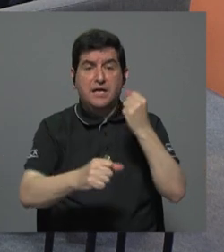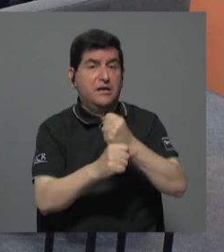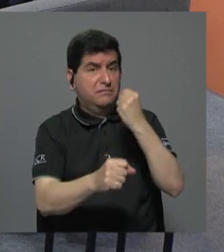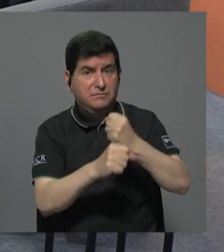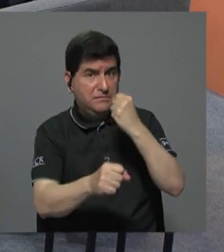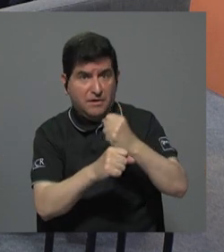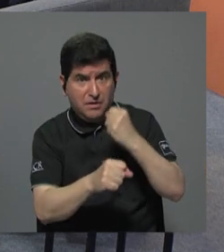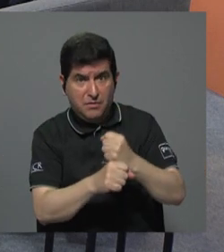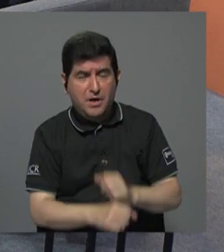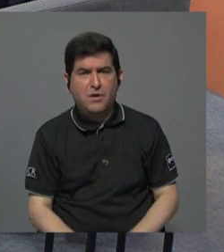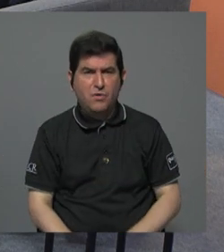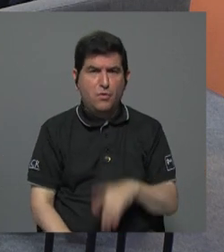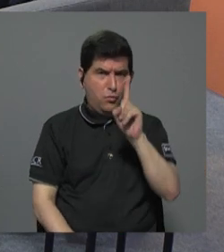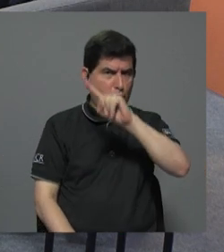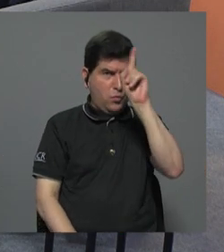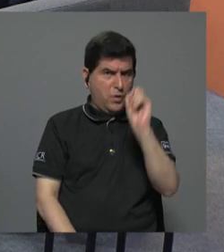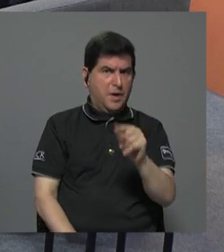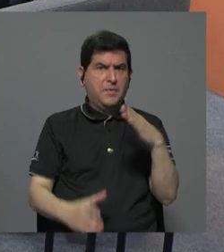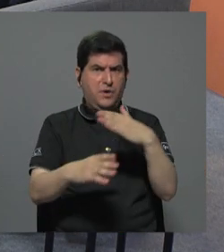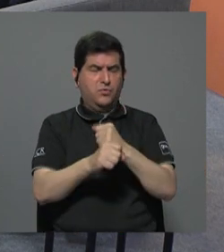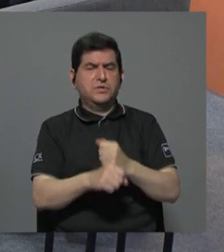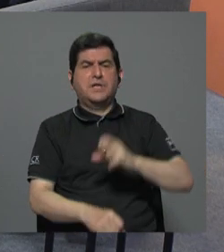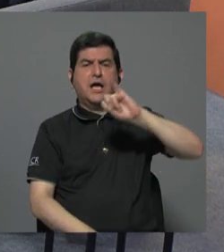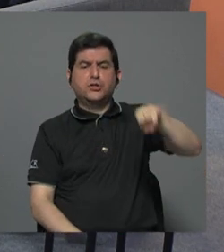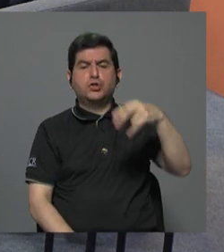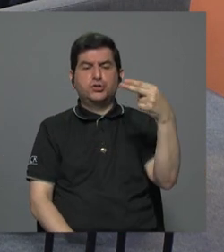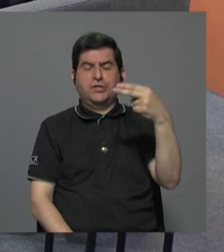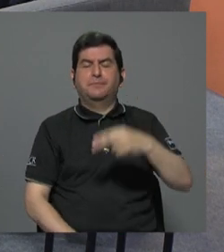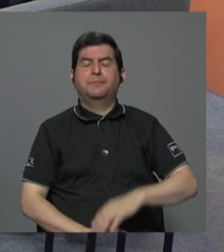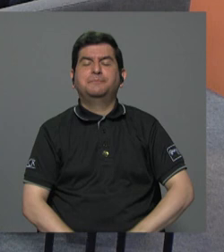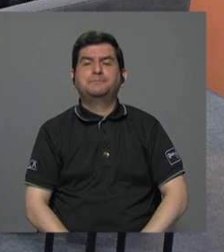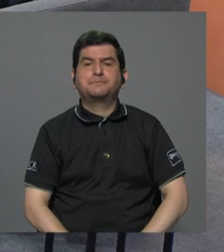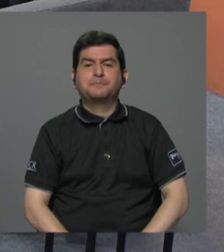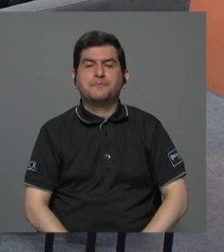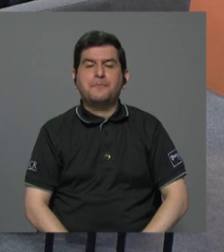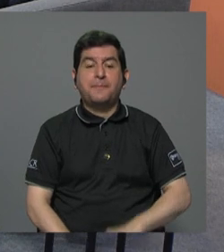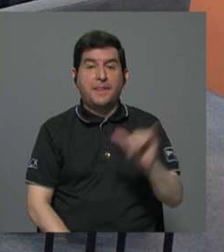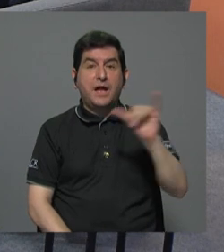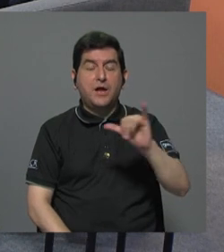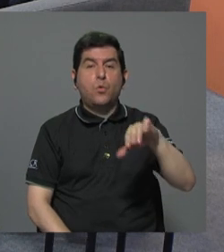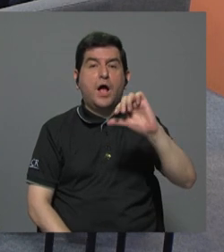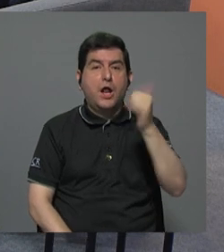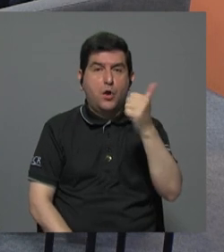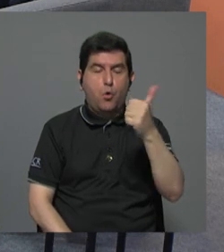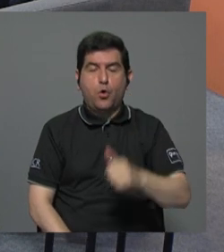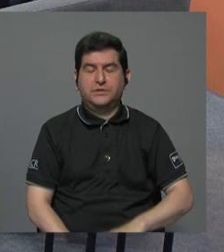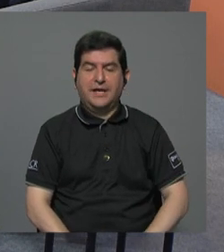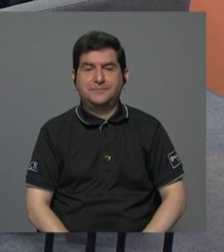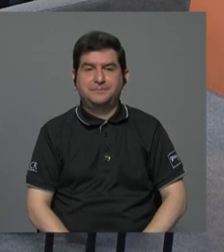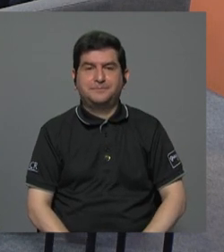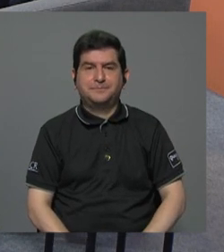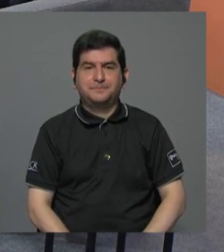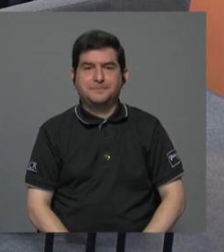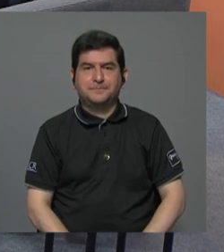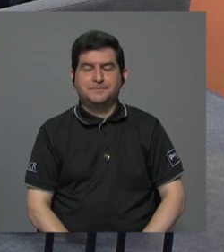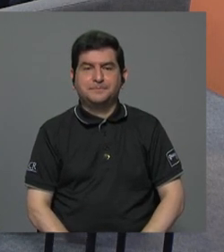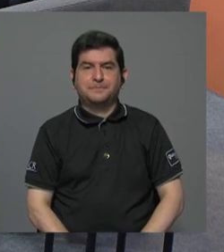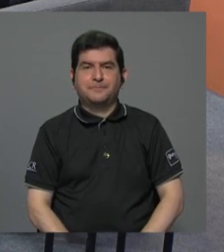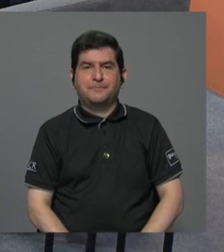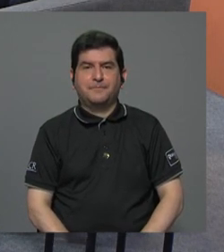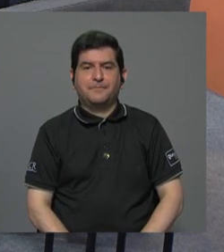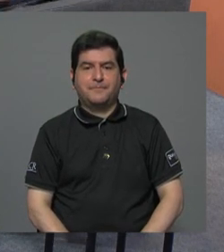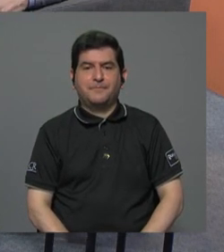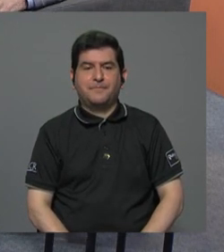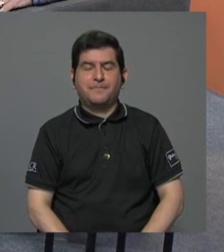esa es una de las preguntas que hace joseph hernández e igualmente tenemos otra a continuación que nos